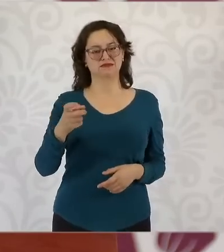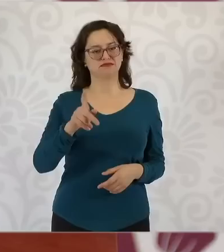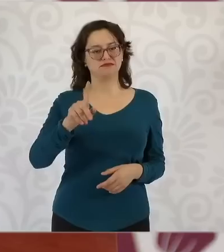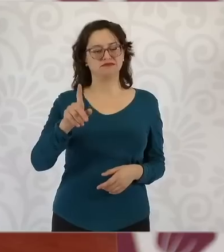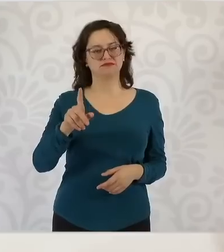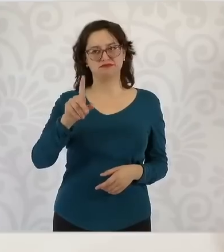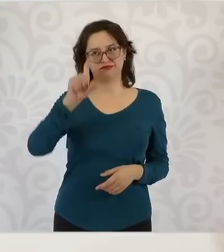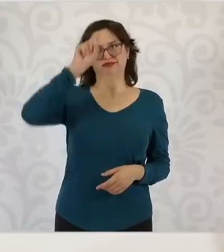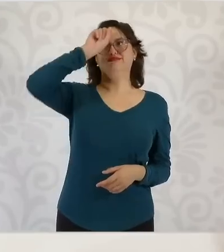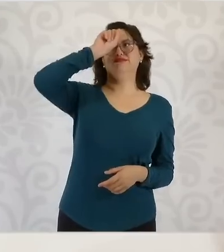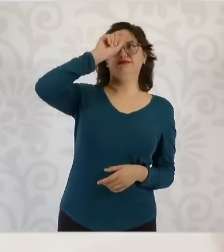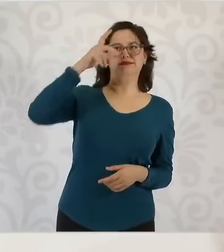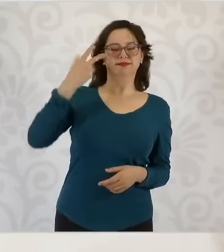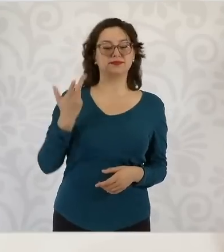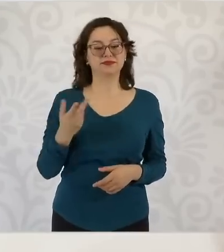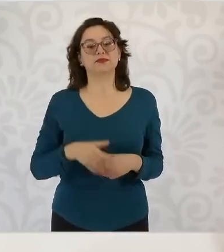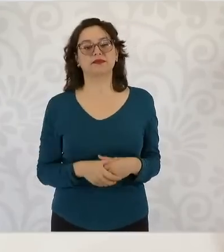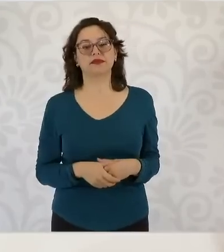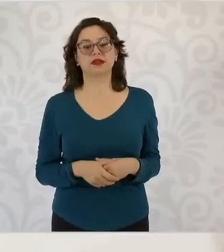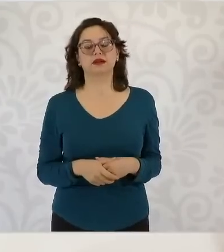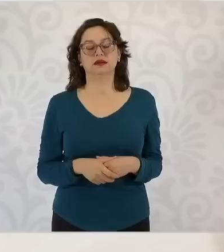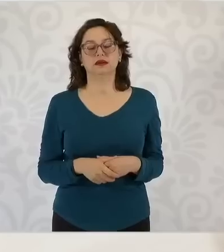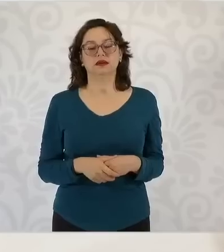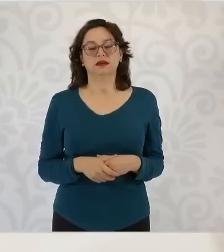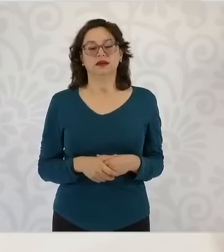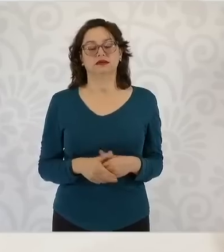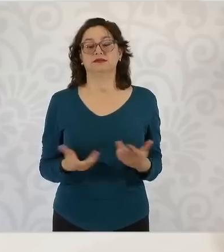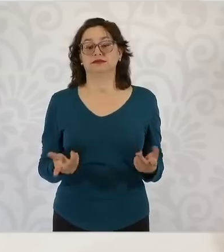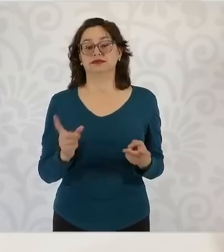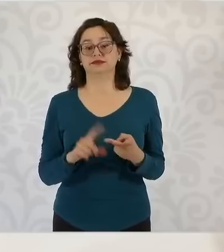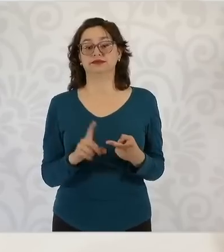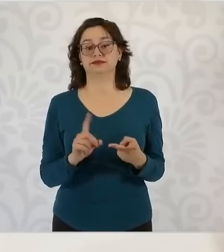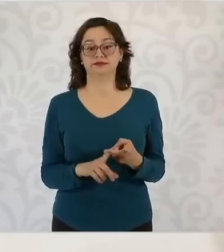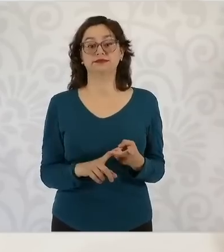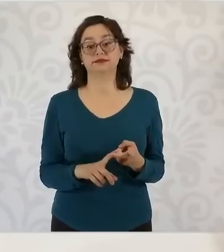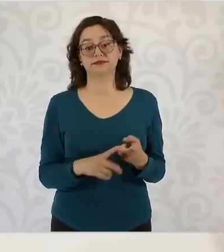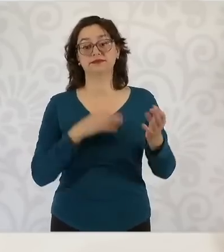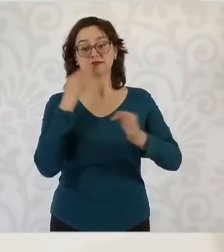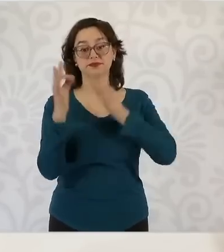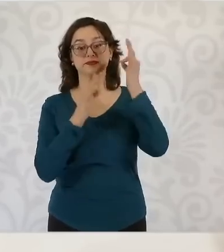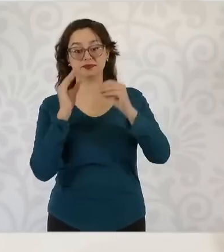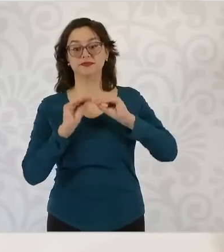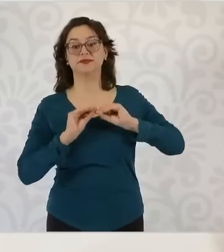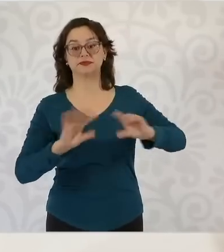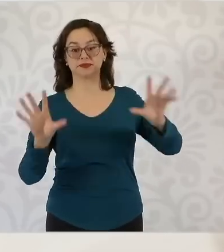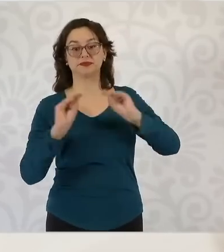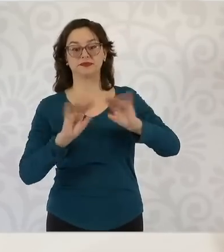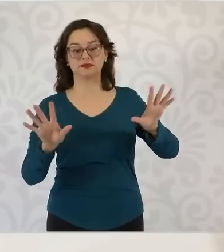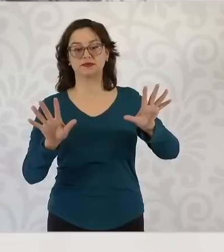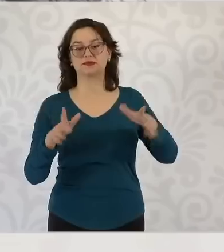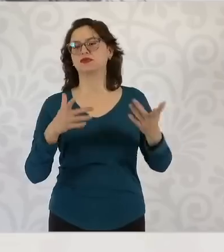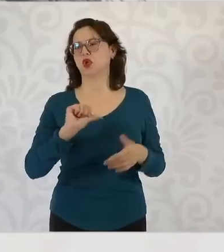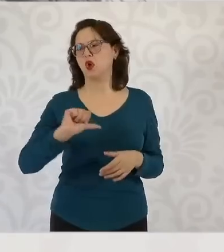relevante. Y segundo, pues en efecto son campañas. Hay otras que son campañas